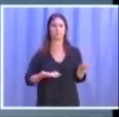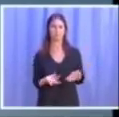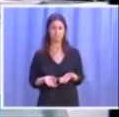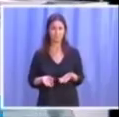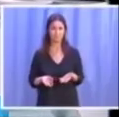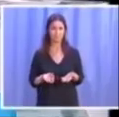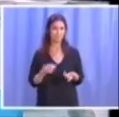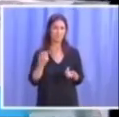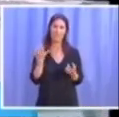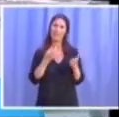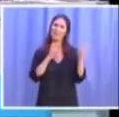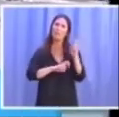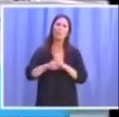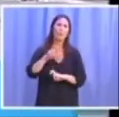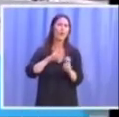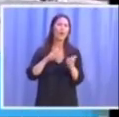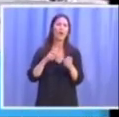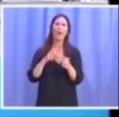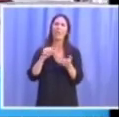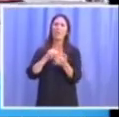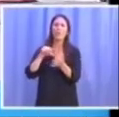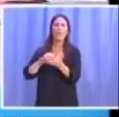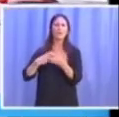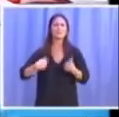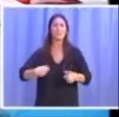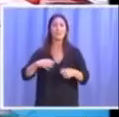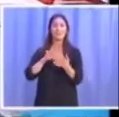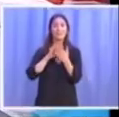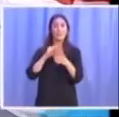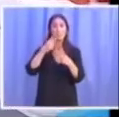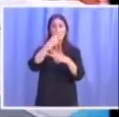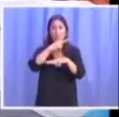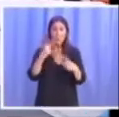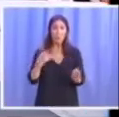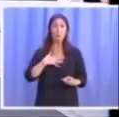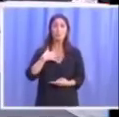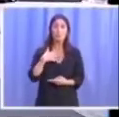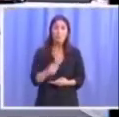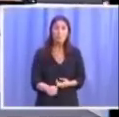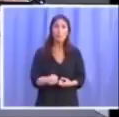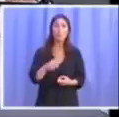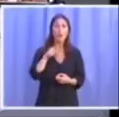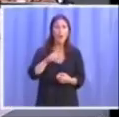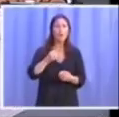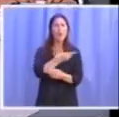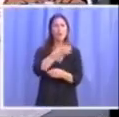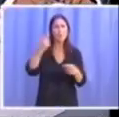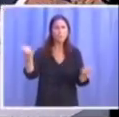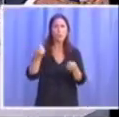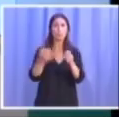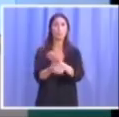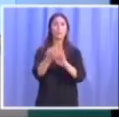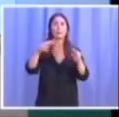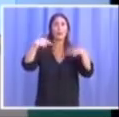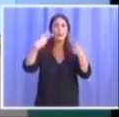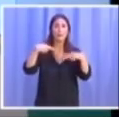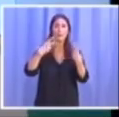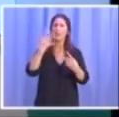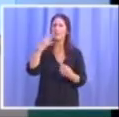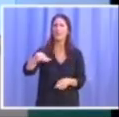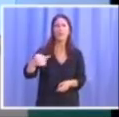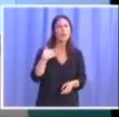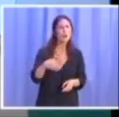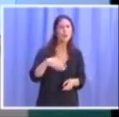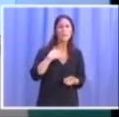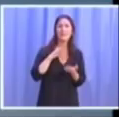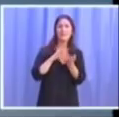que trabajar por una ciudad saludable. Y los servicios jurídicos del ayuntamiento han defendido a esos promotores que han puesto los restaurantes. Entonces, tenemos que recuperar los